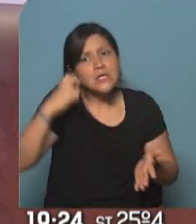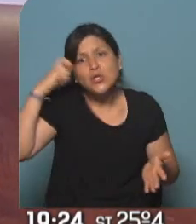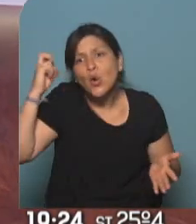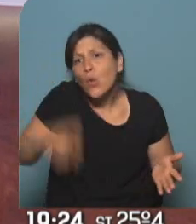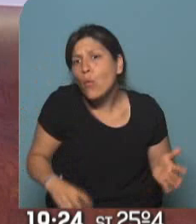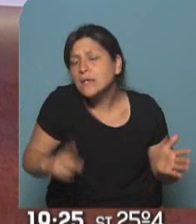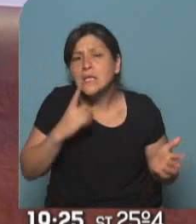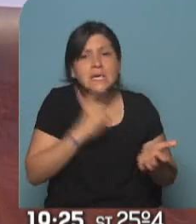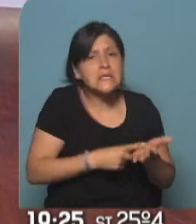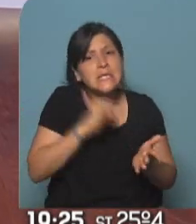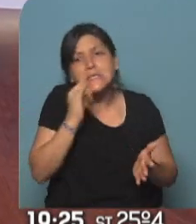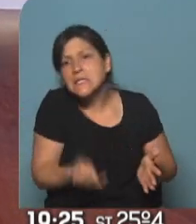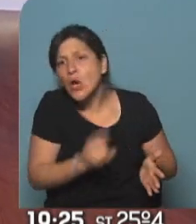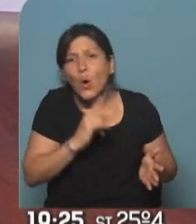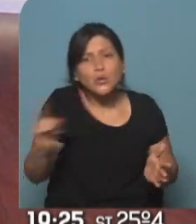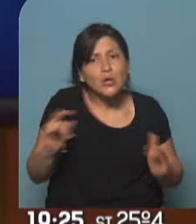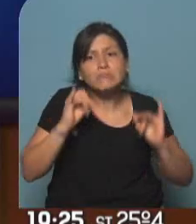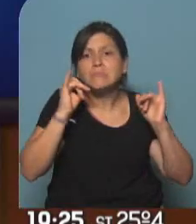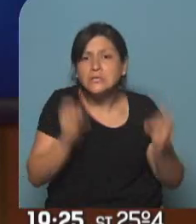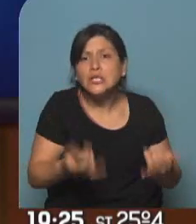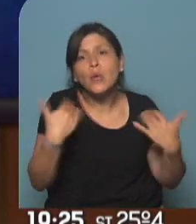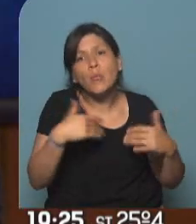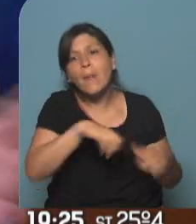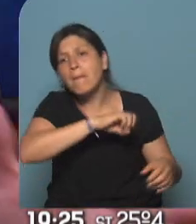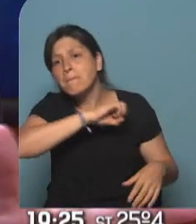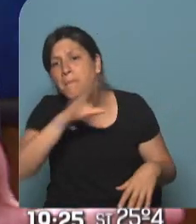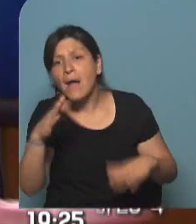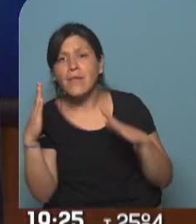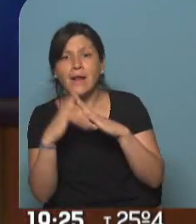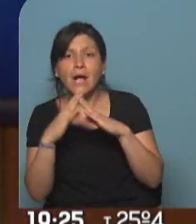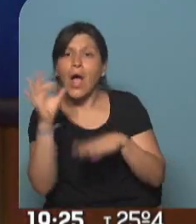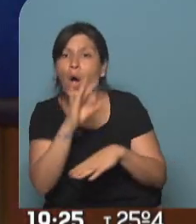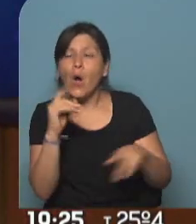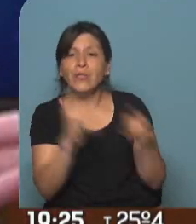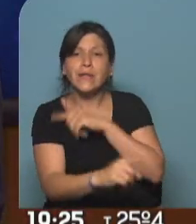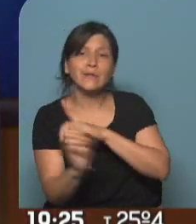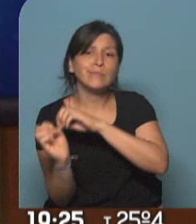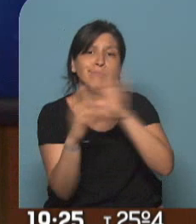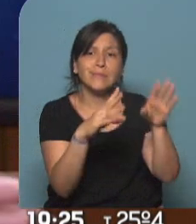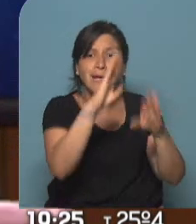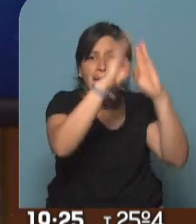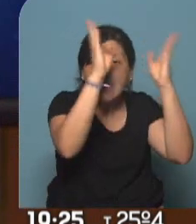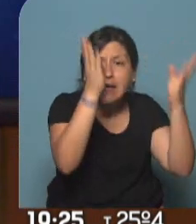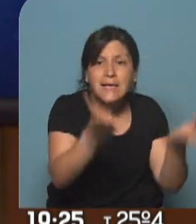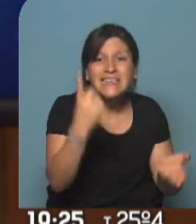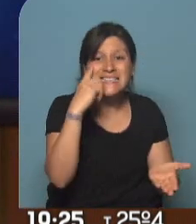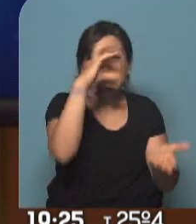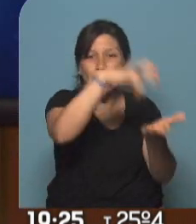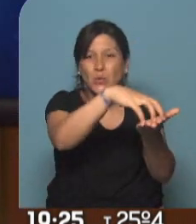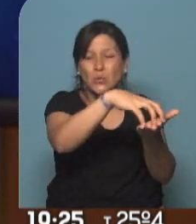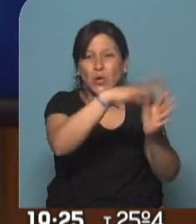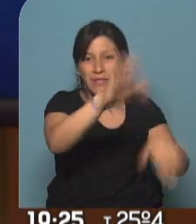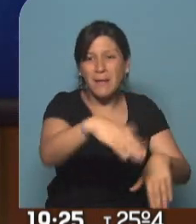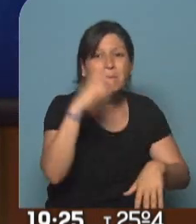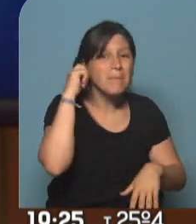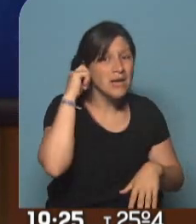toque un chico que puede ser devuelto a su casa y enviado a un instituto de menores que casi siempre tiene muchas dificultades